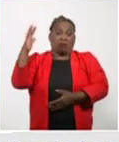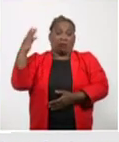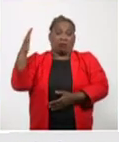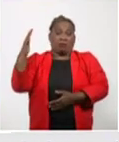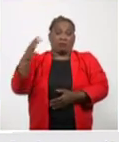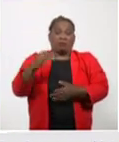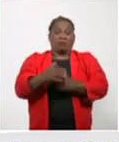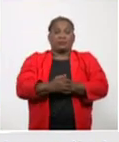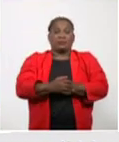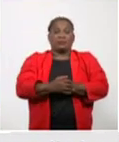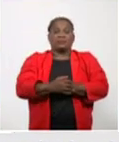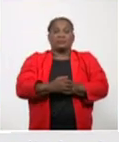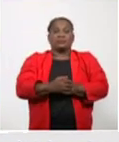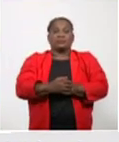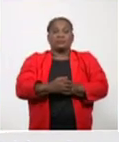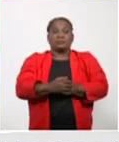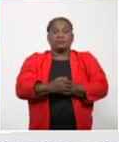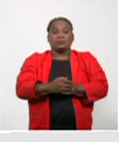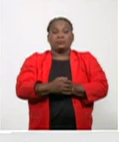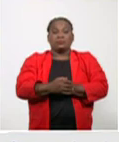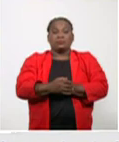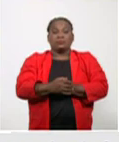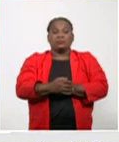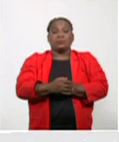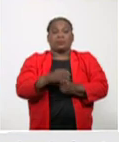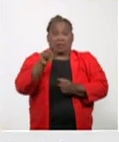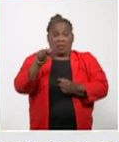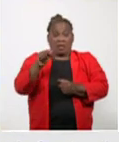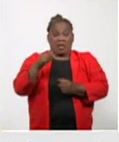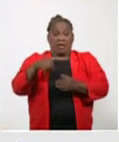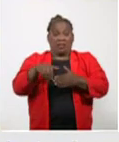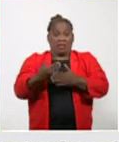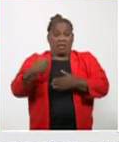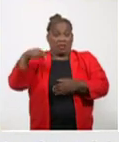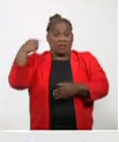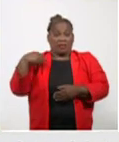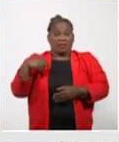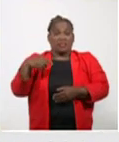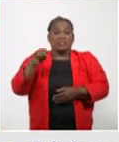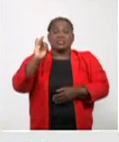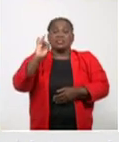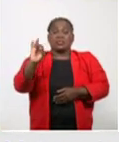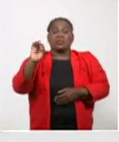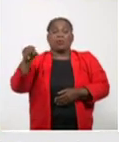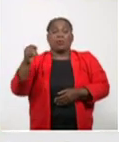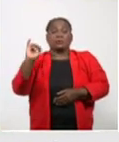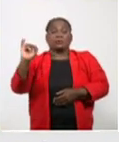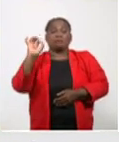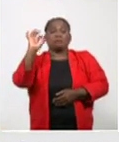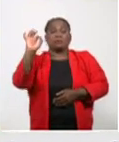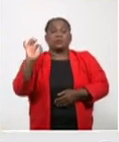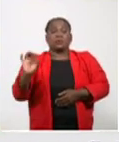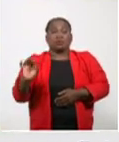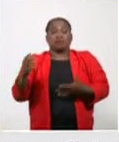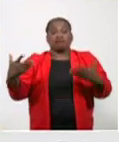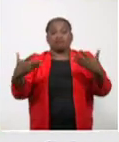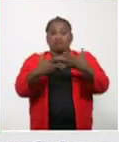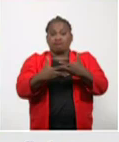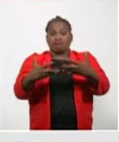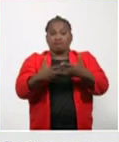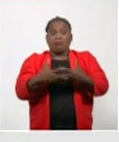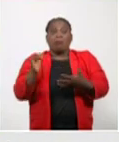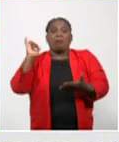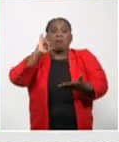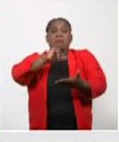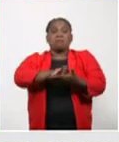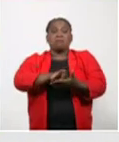En el día 62, o sea, el 7,6%, está vinculado con viajeros internacionales.